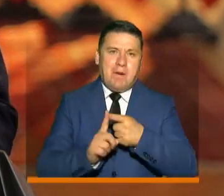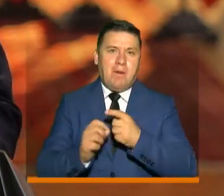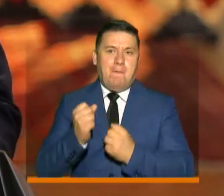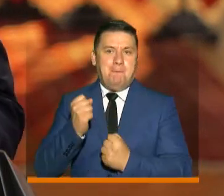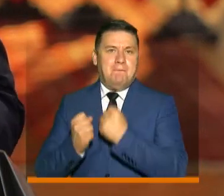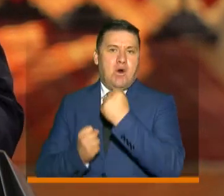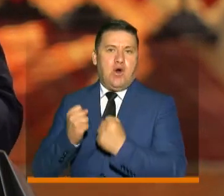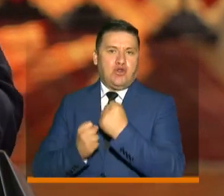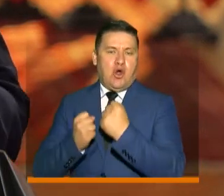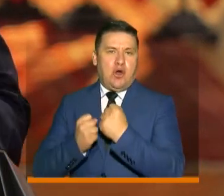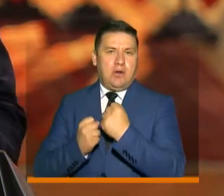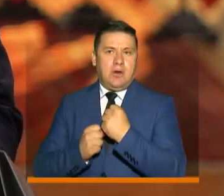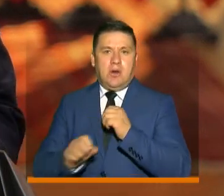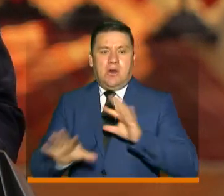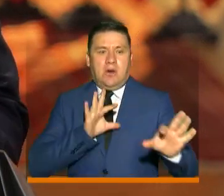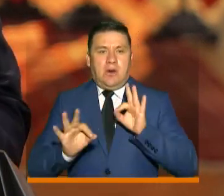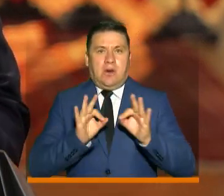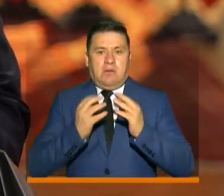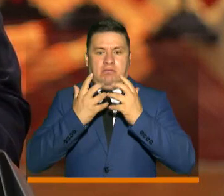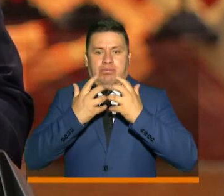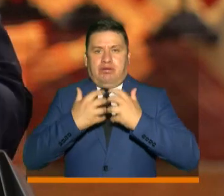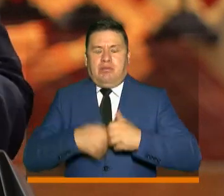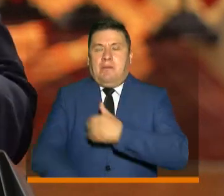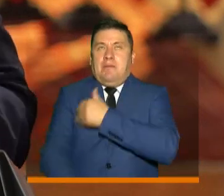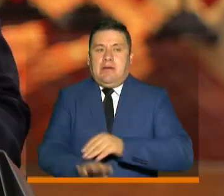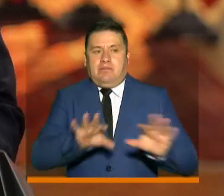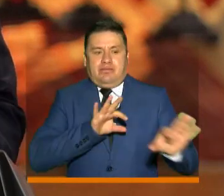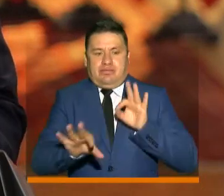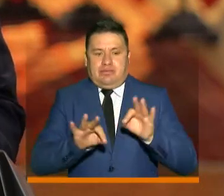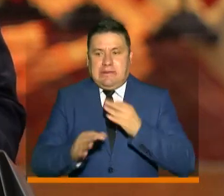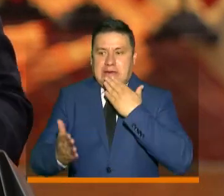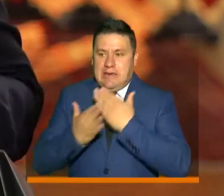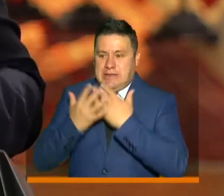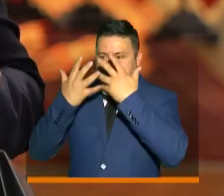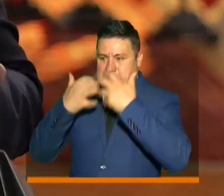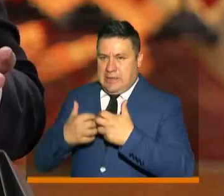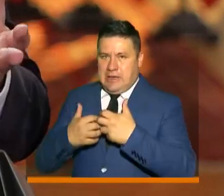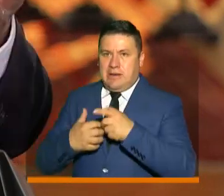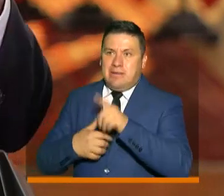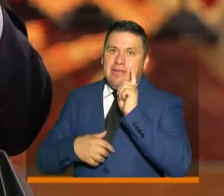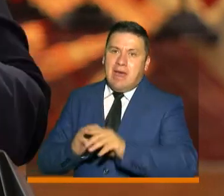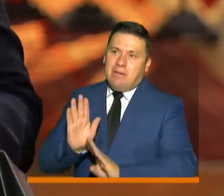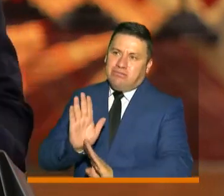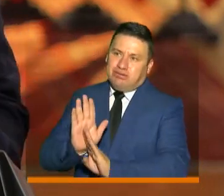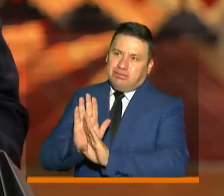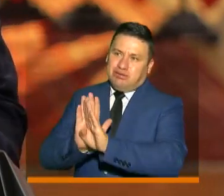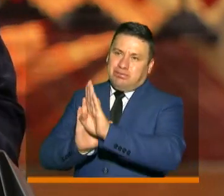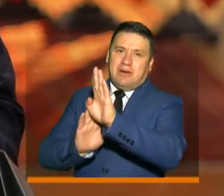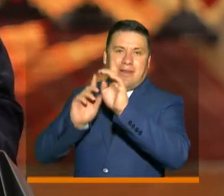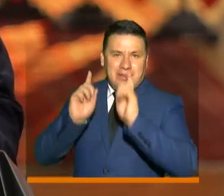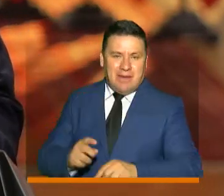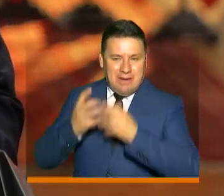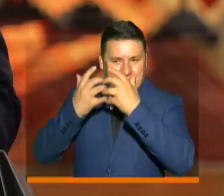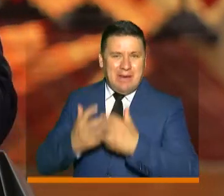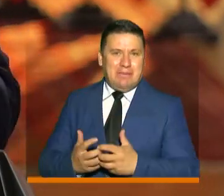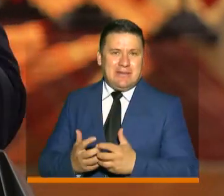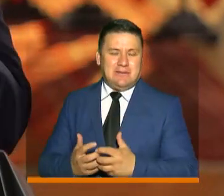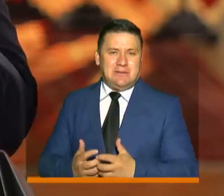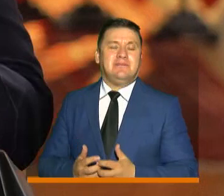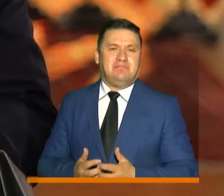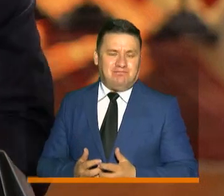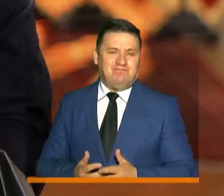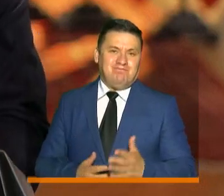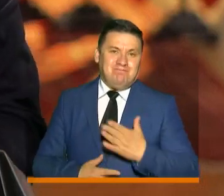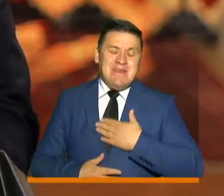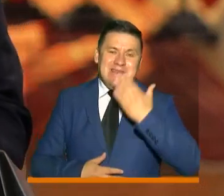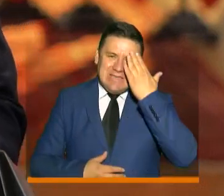motor que provee de empleo a millones de colombianos quienes como ellos deben surgir y crecer por eso